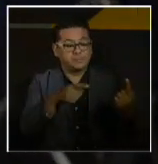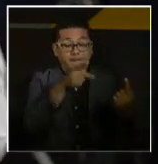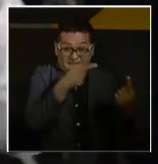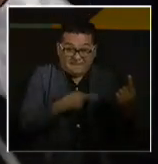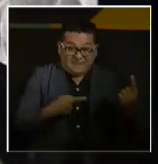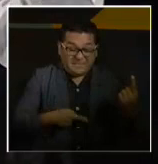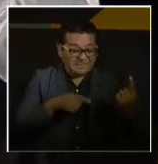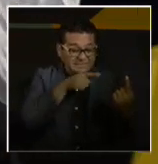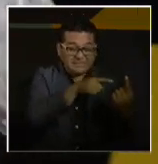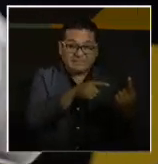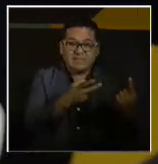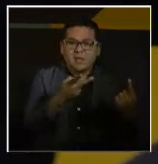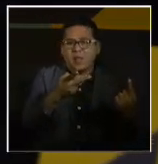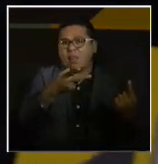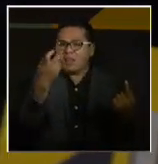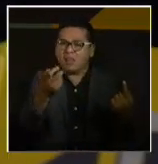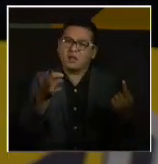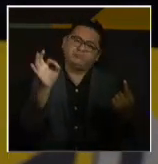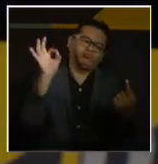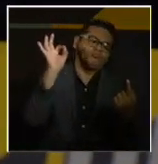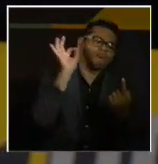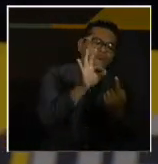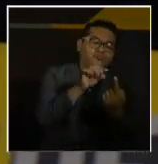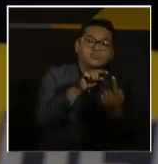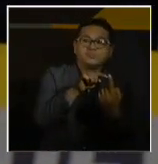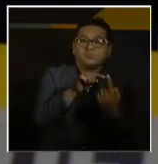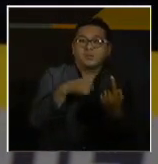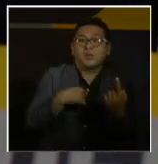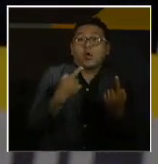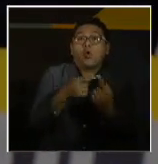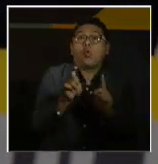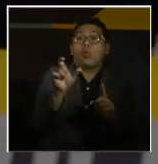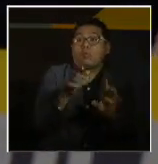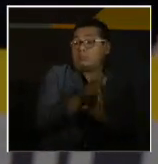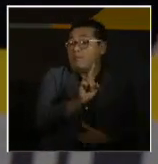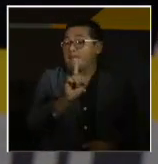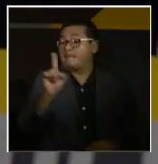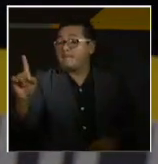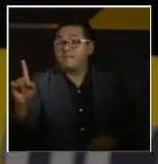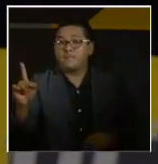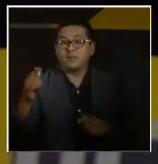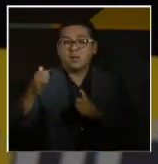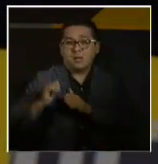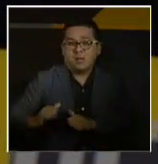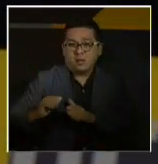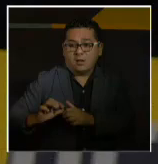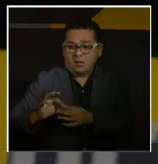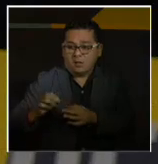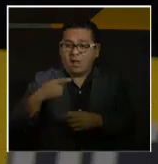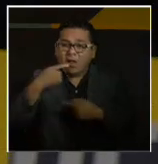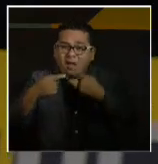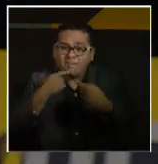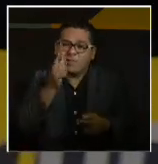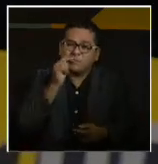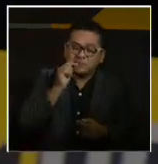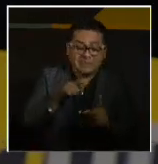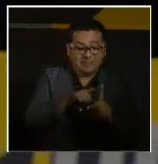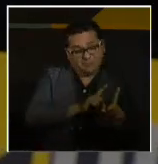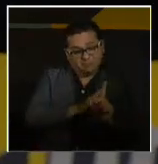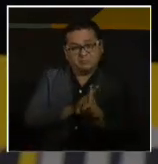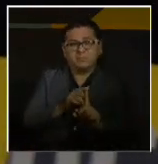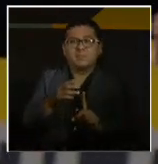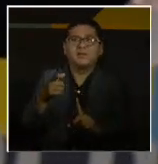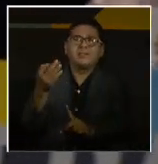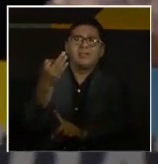persona es víctima de un delito, cuando va a presentar su denuncia al Ministerio Público,